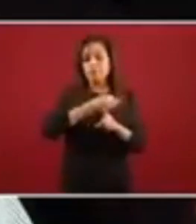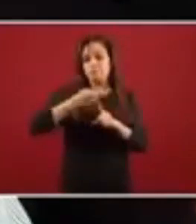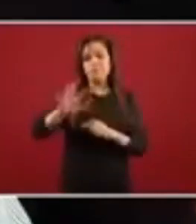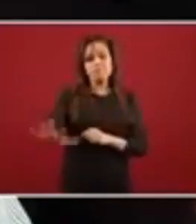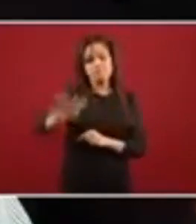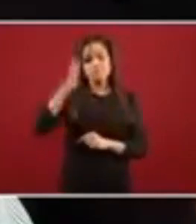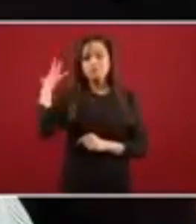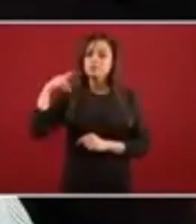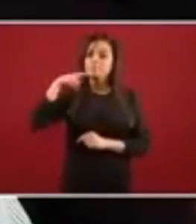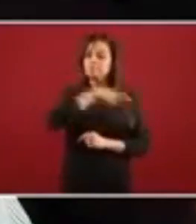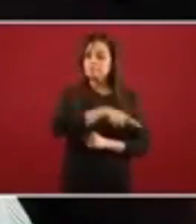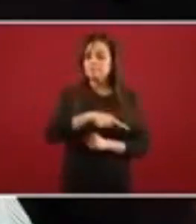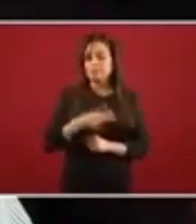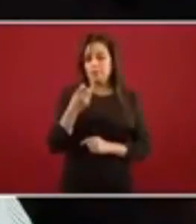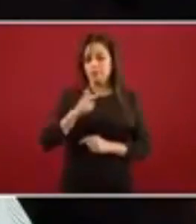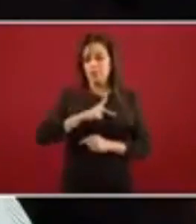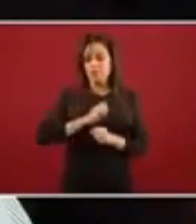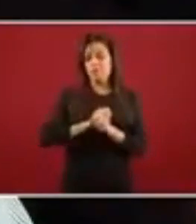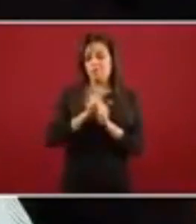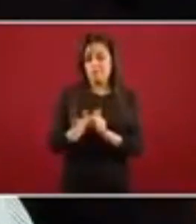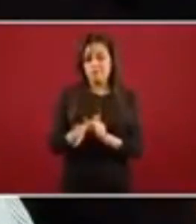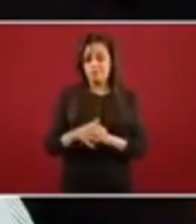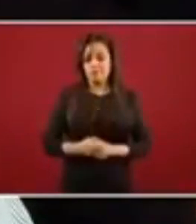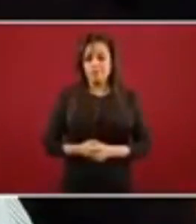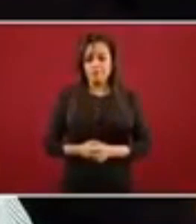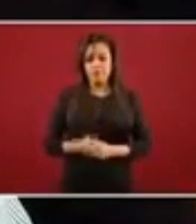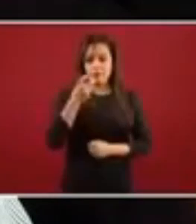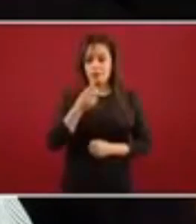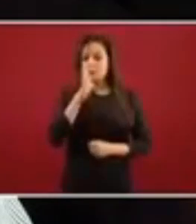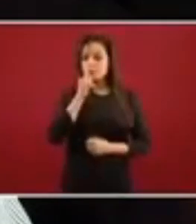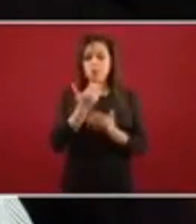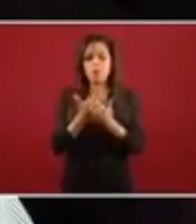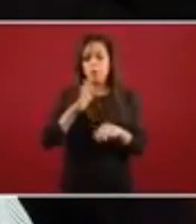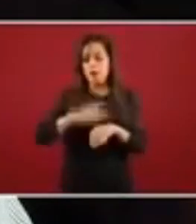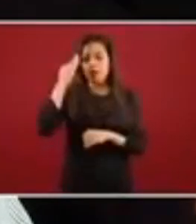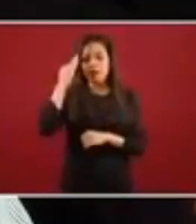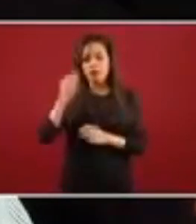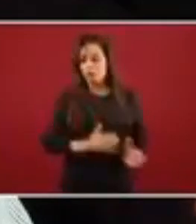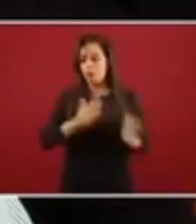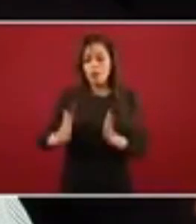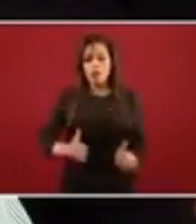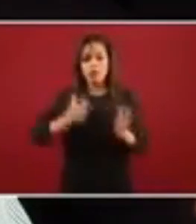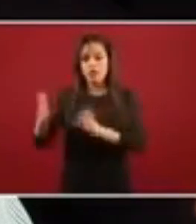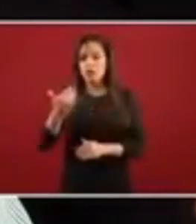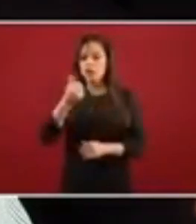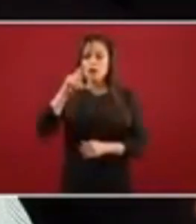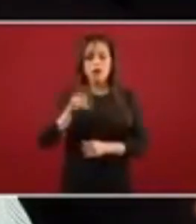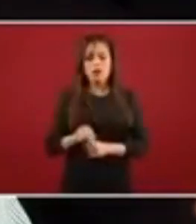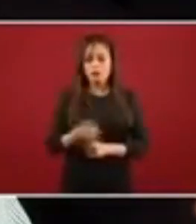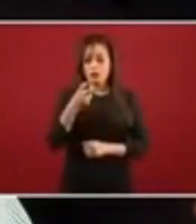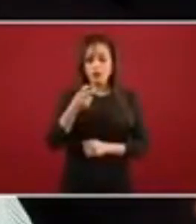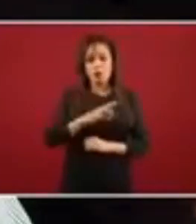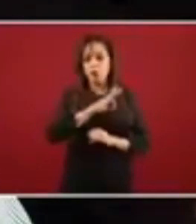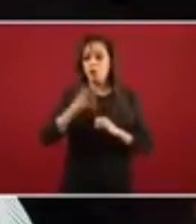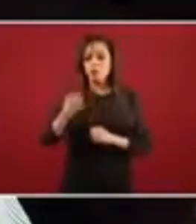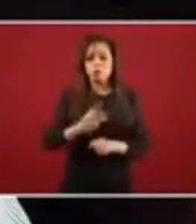virus. Reitero, esto es impostergable. Es nuestra última oportunidad de hacerlo